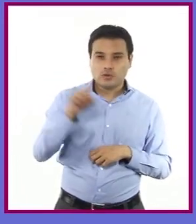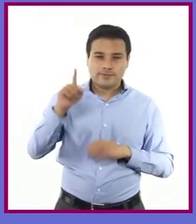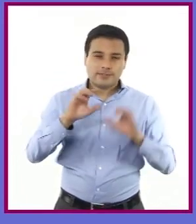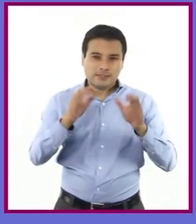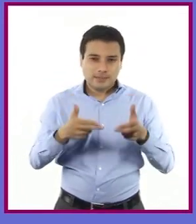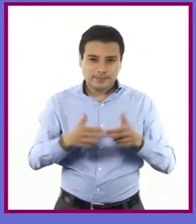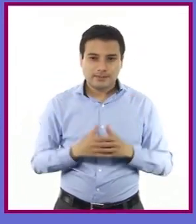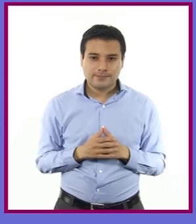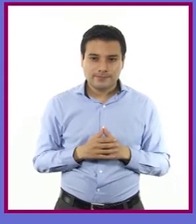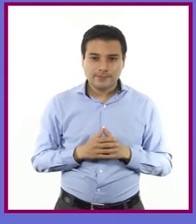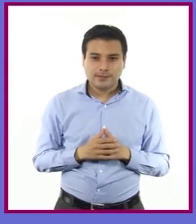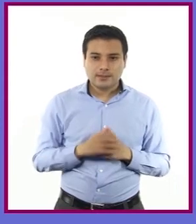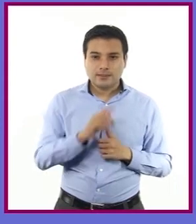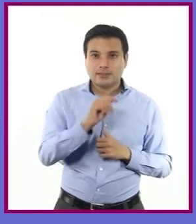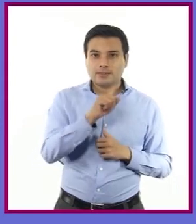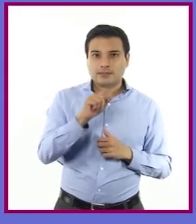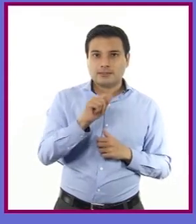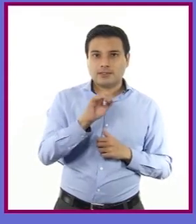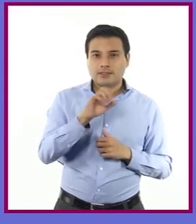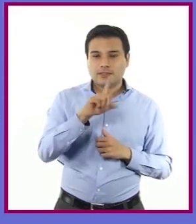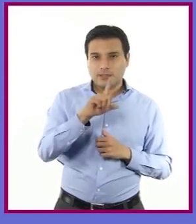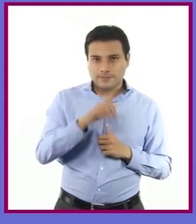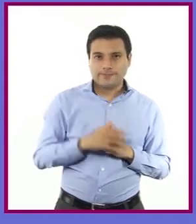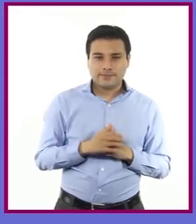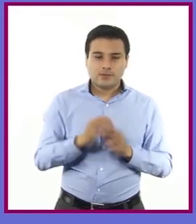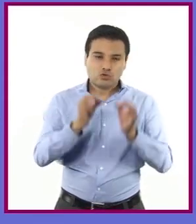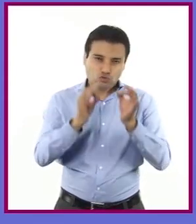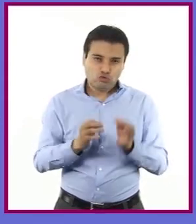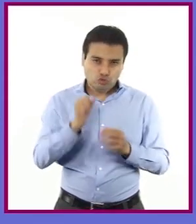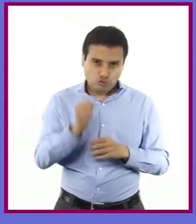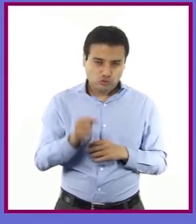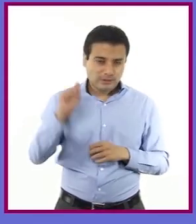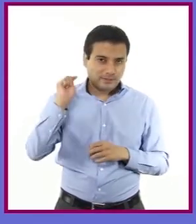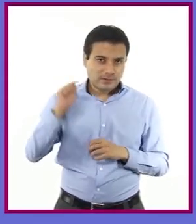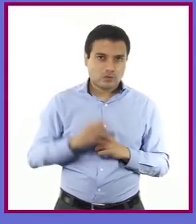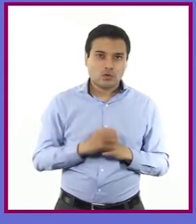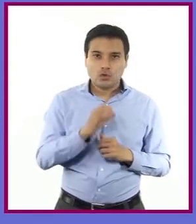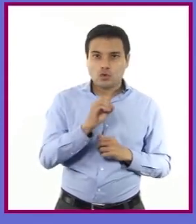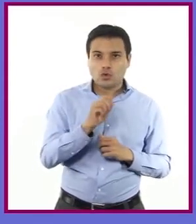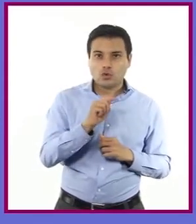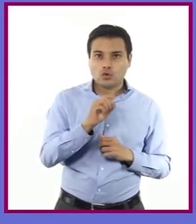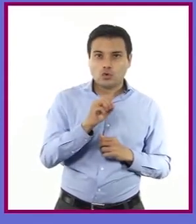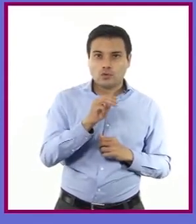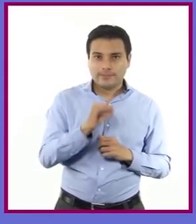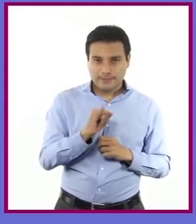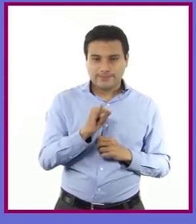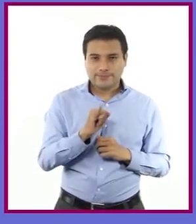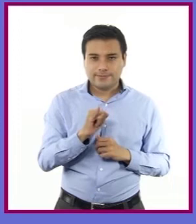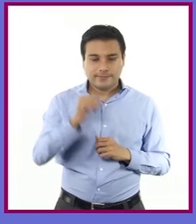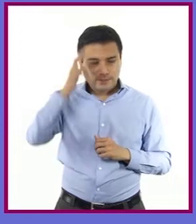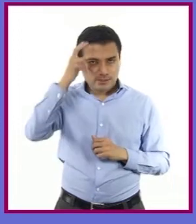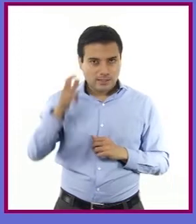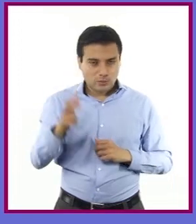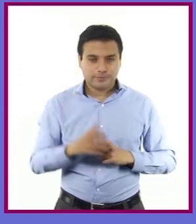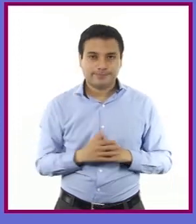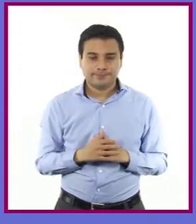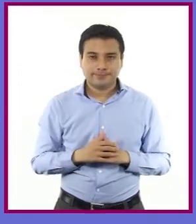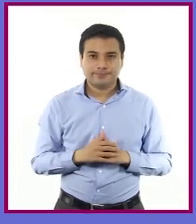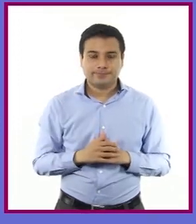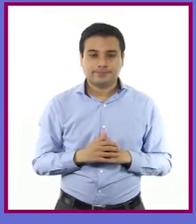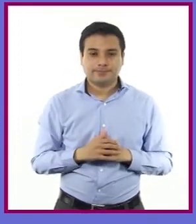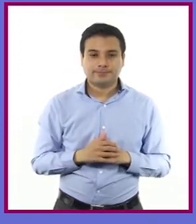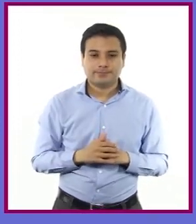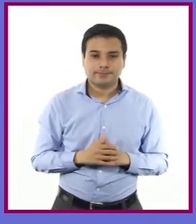el tzeltal en el sur de Tabasco, otomí en Hidalgo. En cuanto